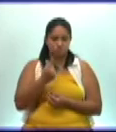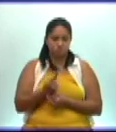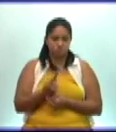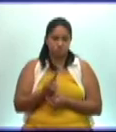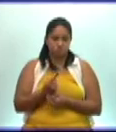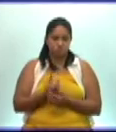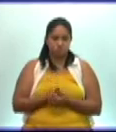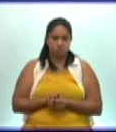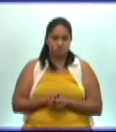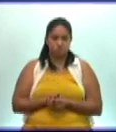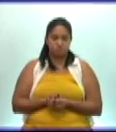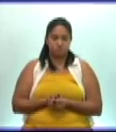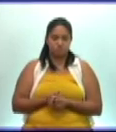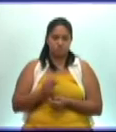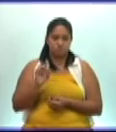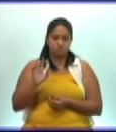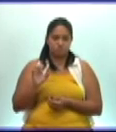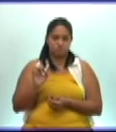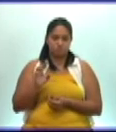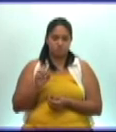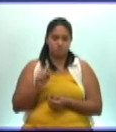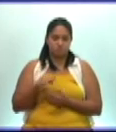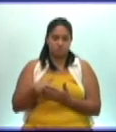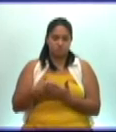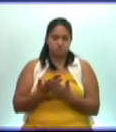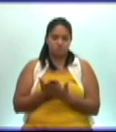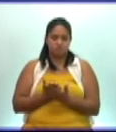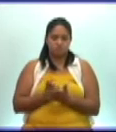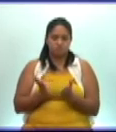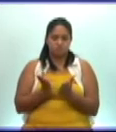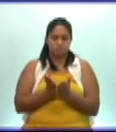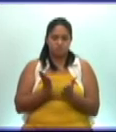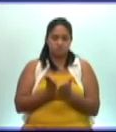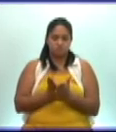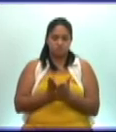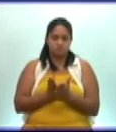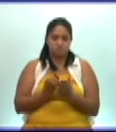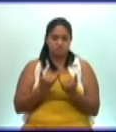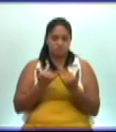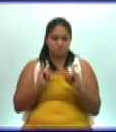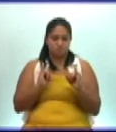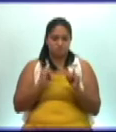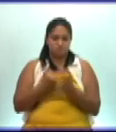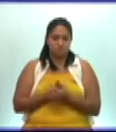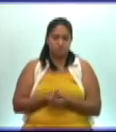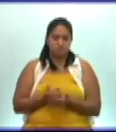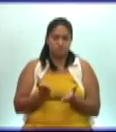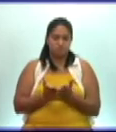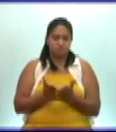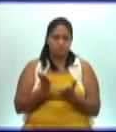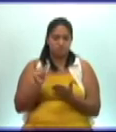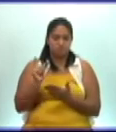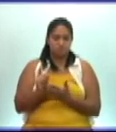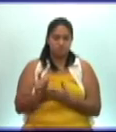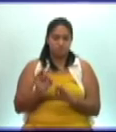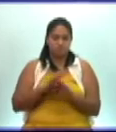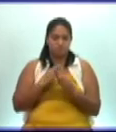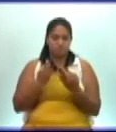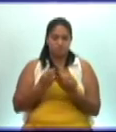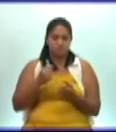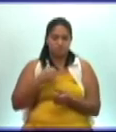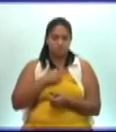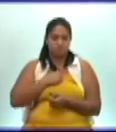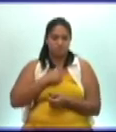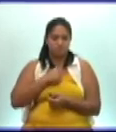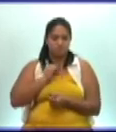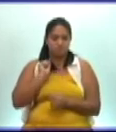prácticamente dentro de 15 días. Este es el estudio independiente. Entonces, estudiante, familia, nosotros queremos que